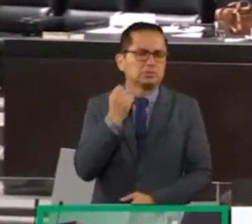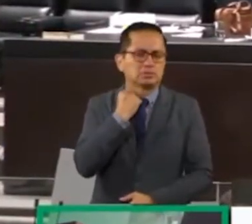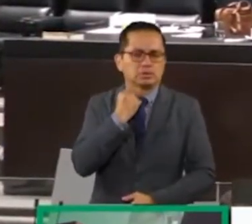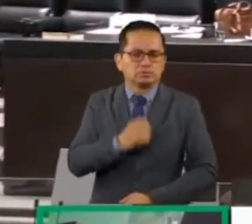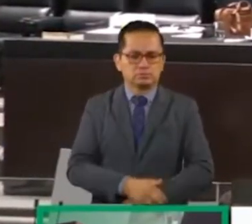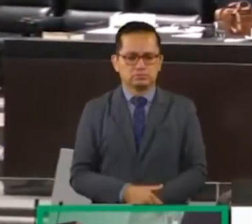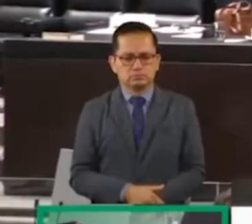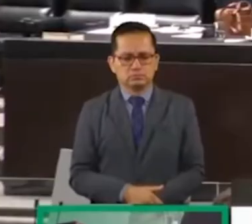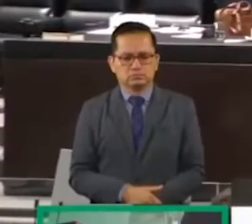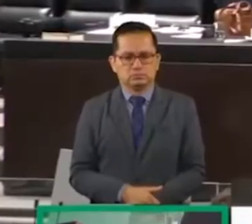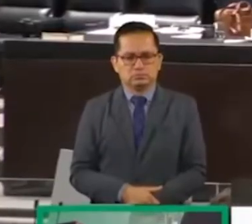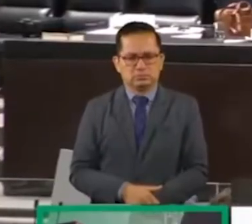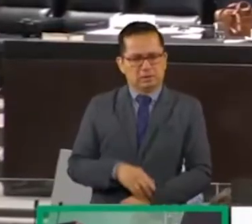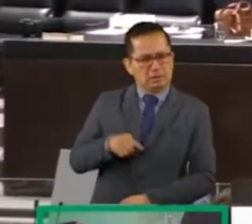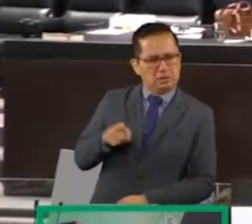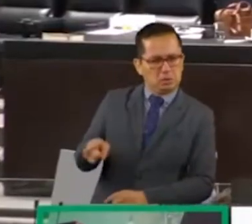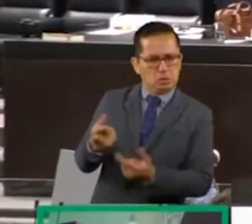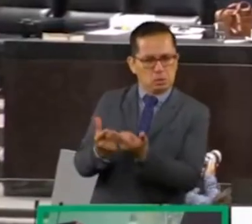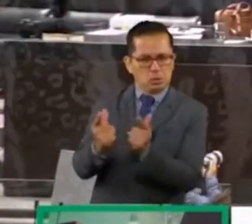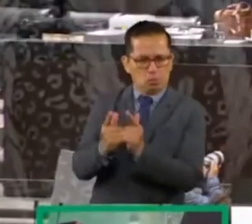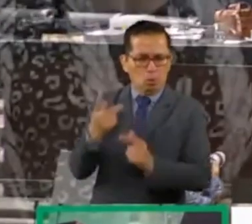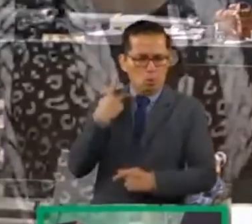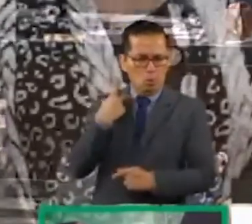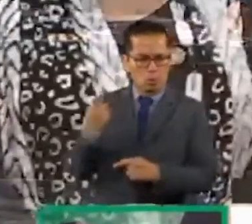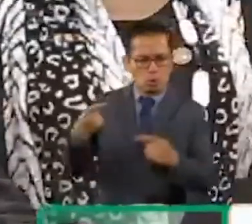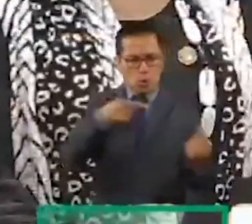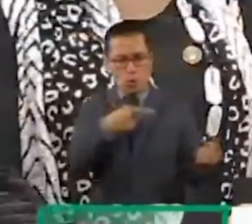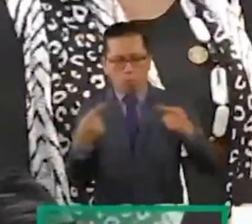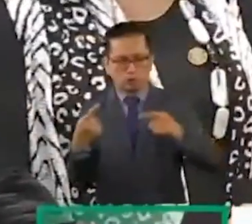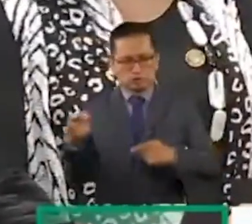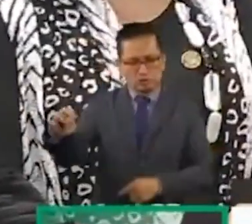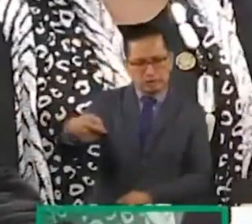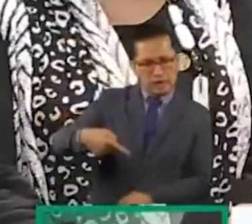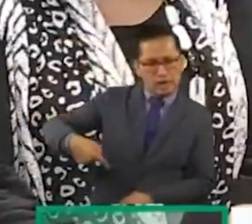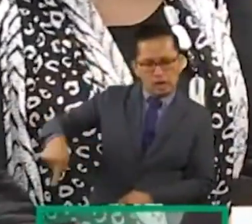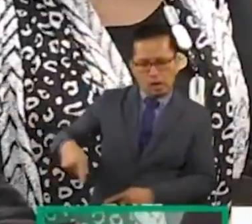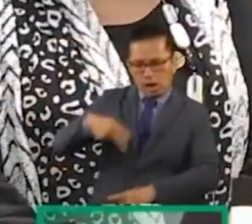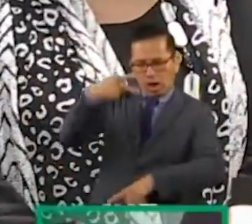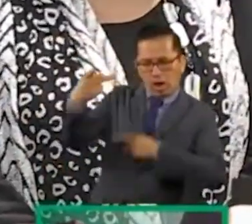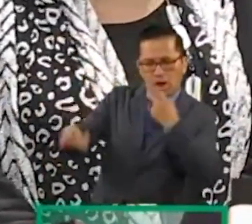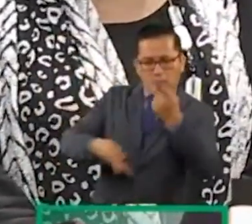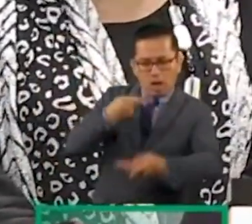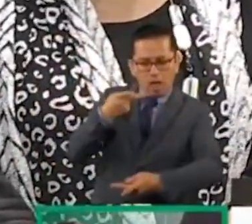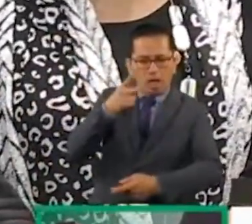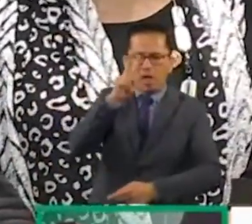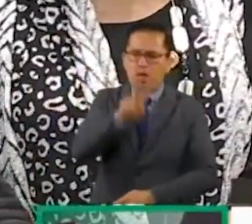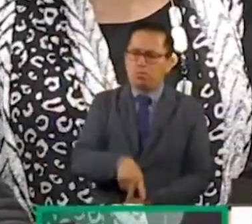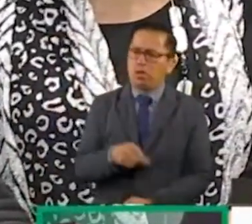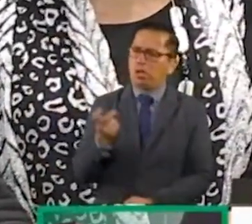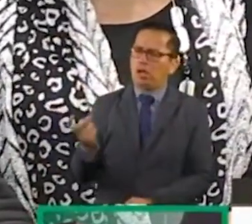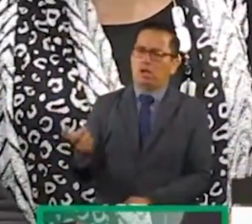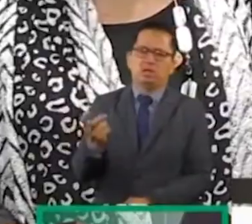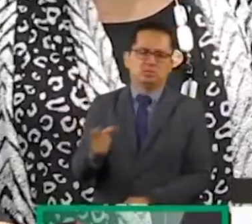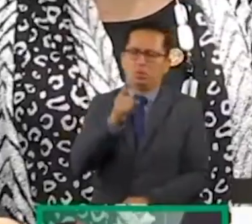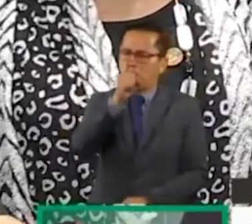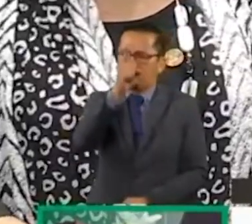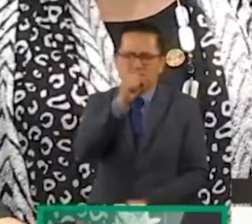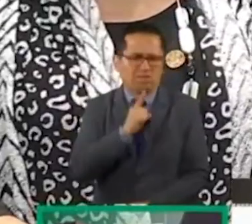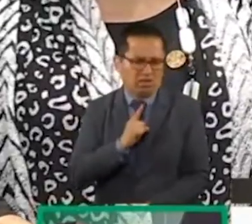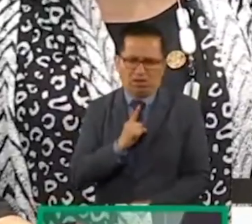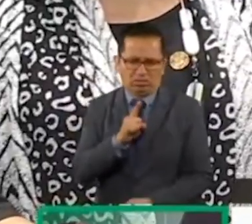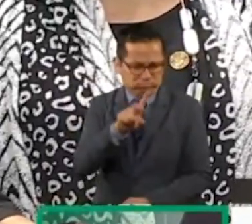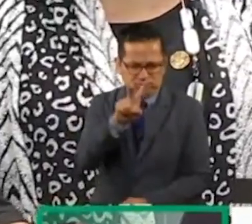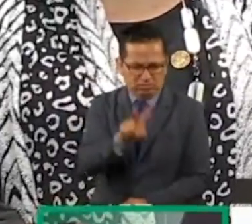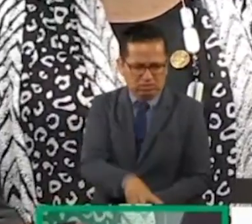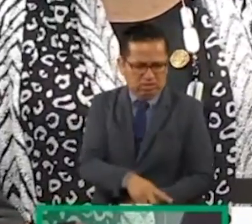Esto que viene a decir la oposición es una total mentira y para muestra basta un